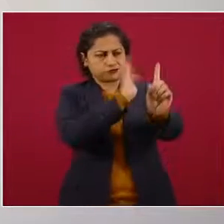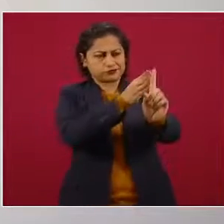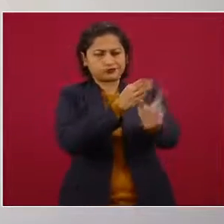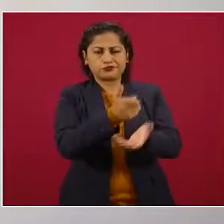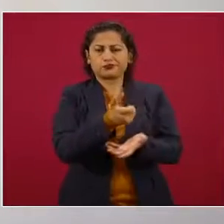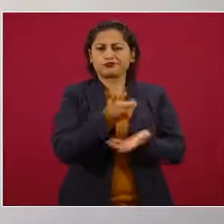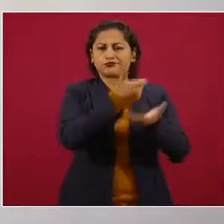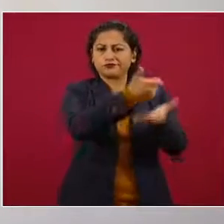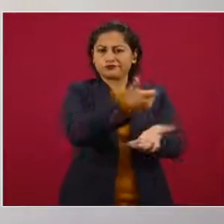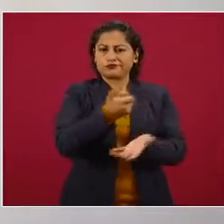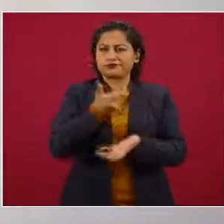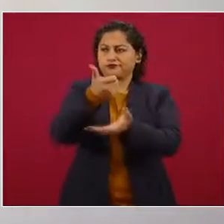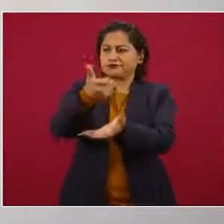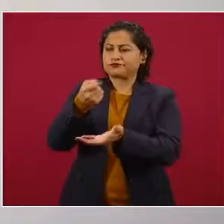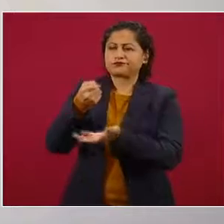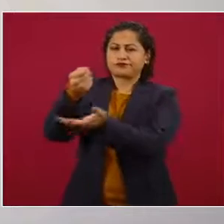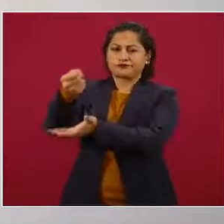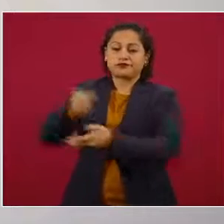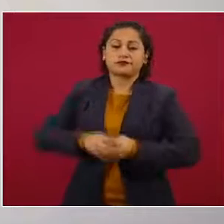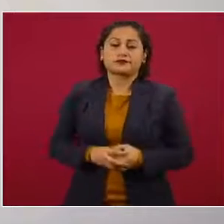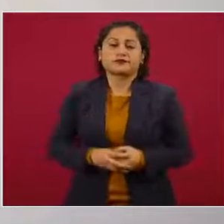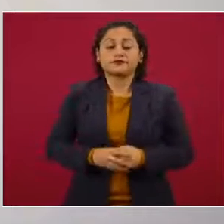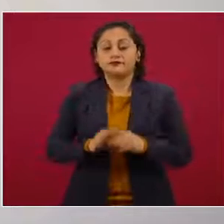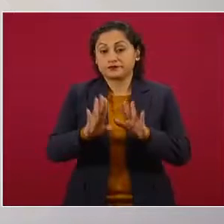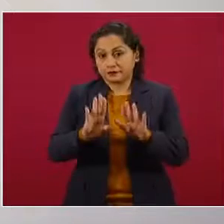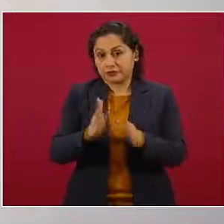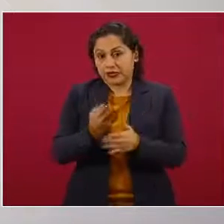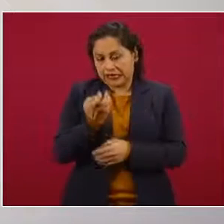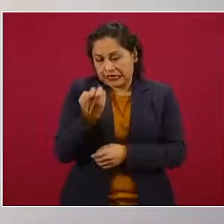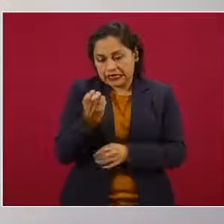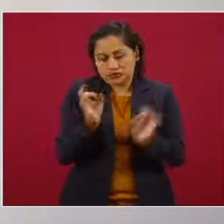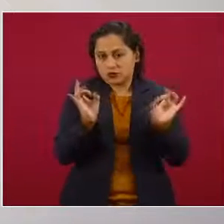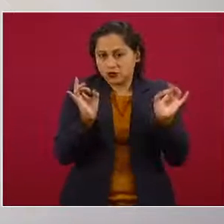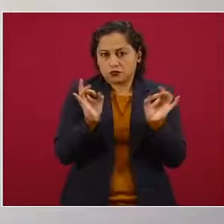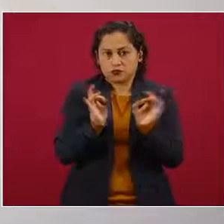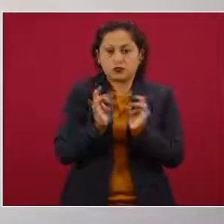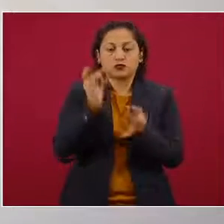Y decirles que también, aunque